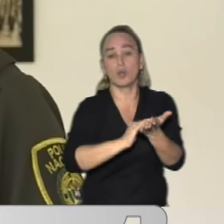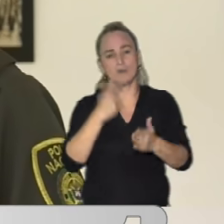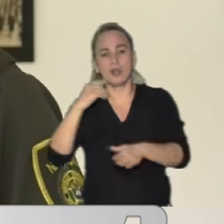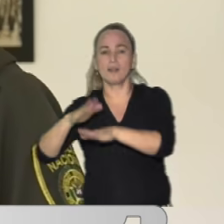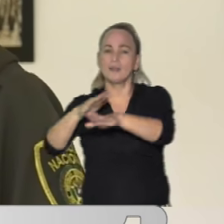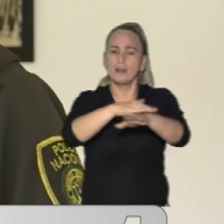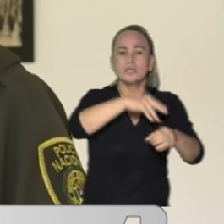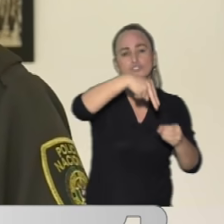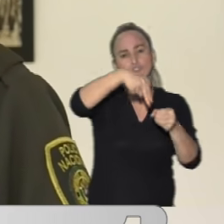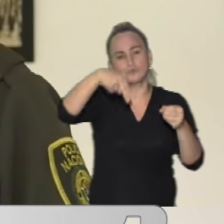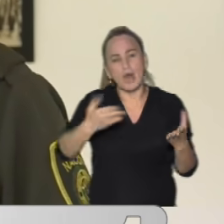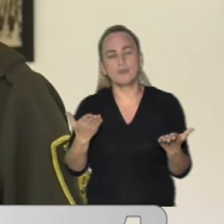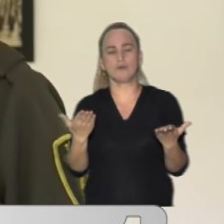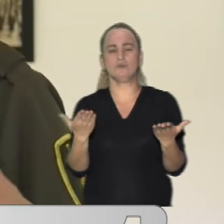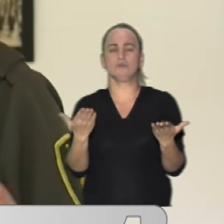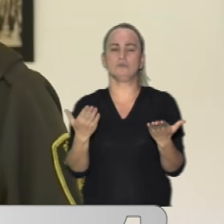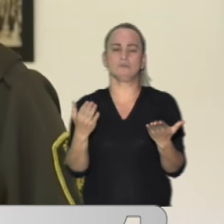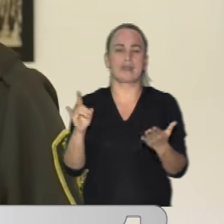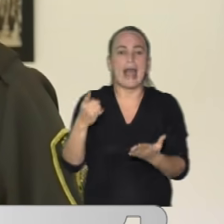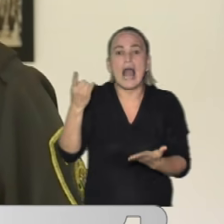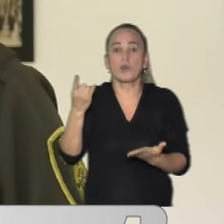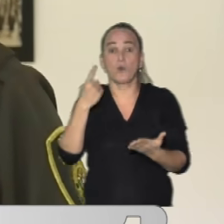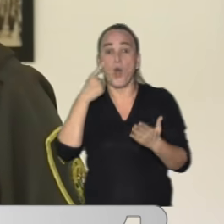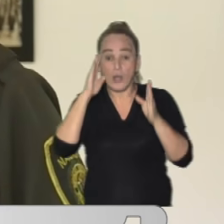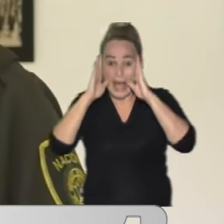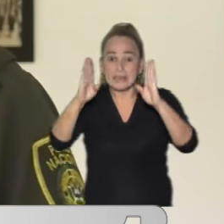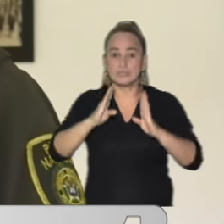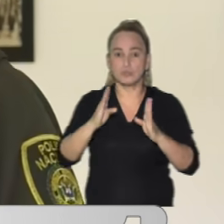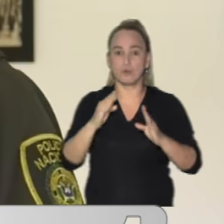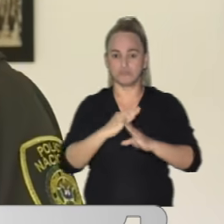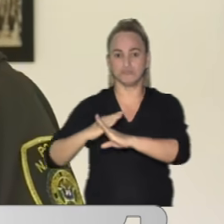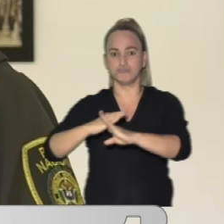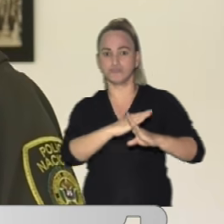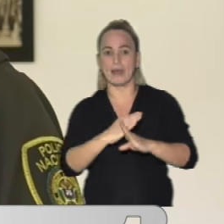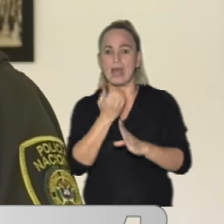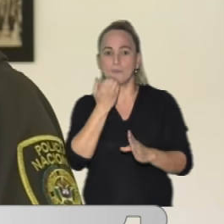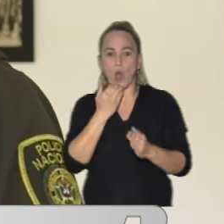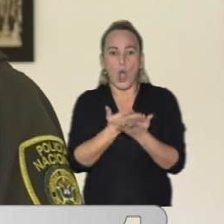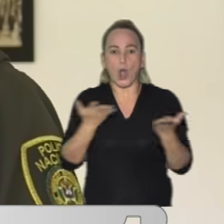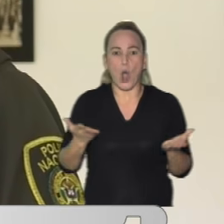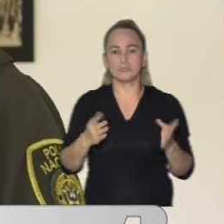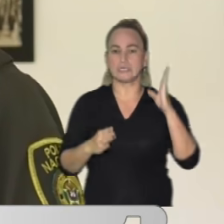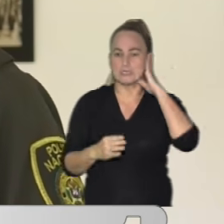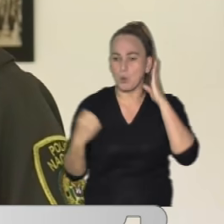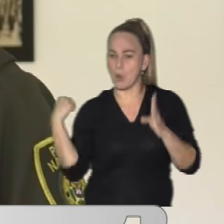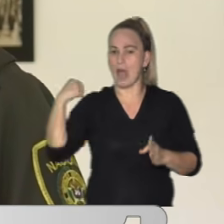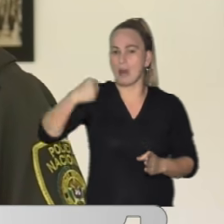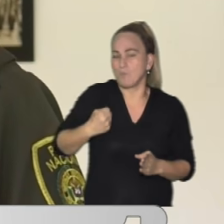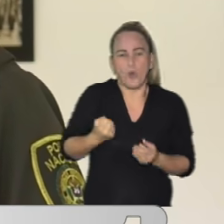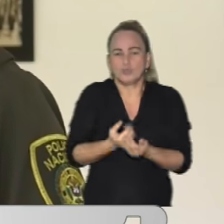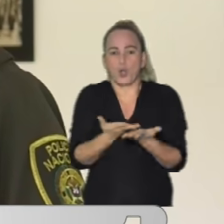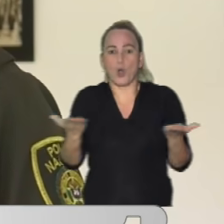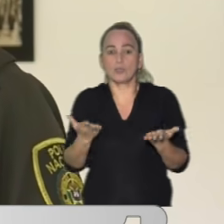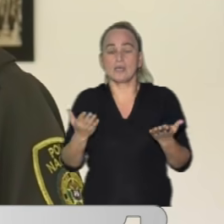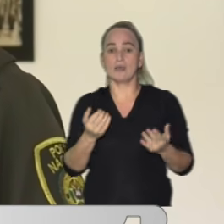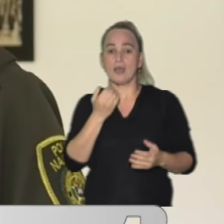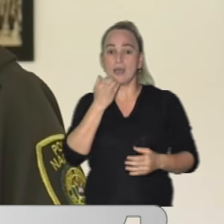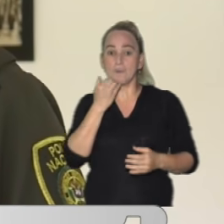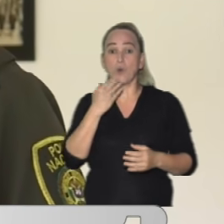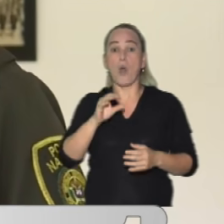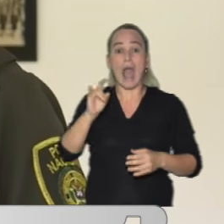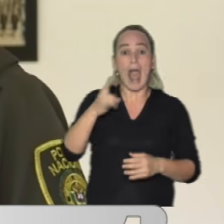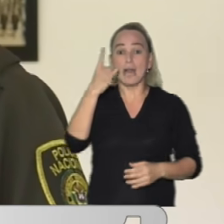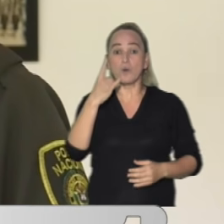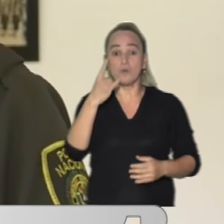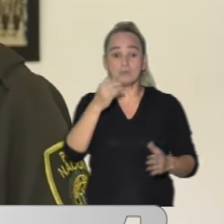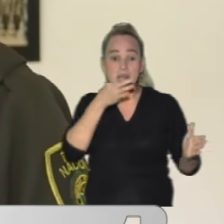a toda la ciudadanía a que preste mucha seguridad con sus diferentes elementos de propiedad y cualquier afectación a la seguridad la informe de